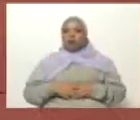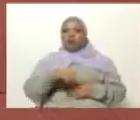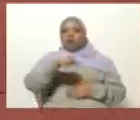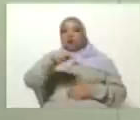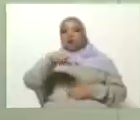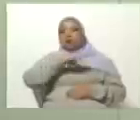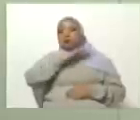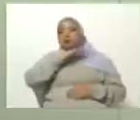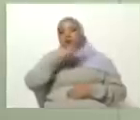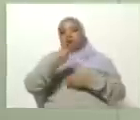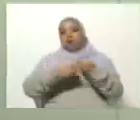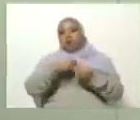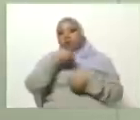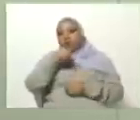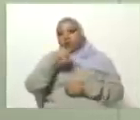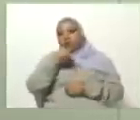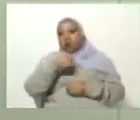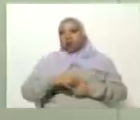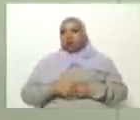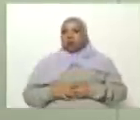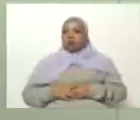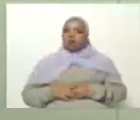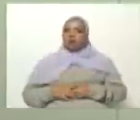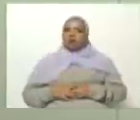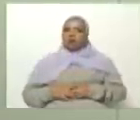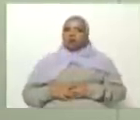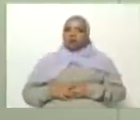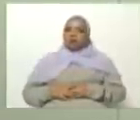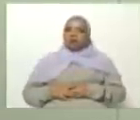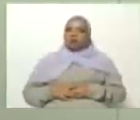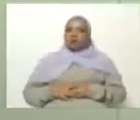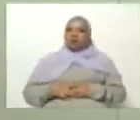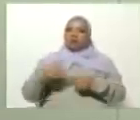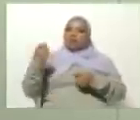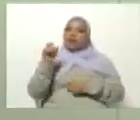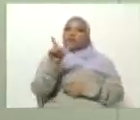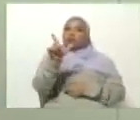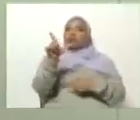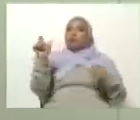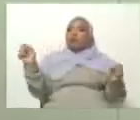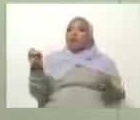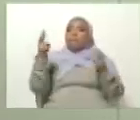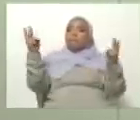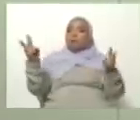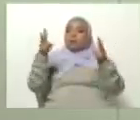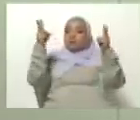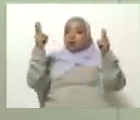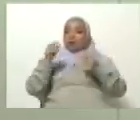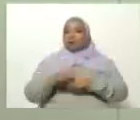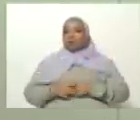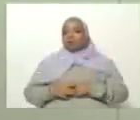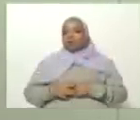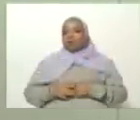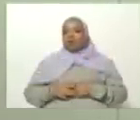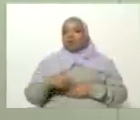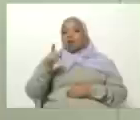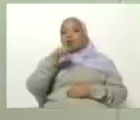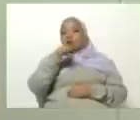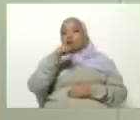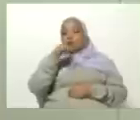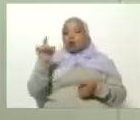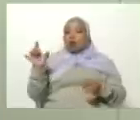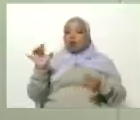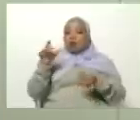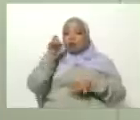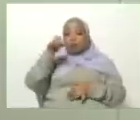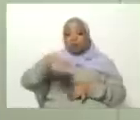oposición. En la jornada de hoy, ¡que sube! En la jornada de hoy se informó que en los enlaces estadales